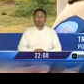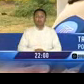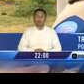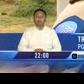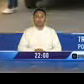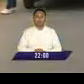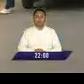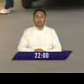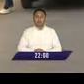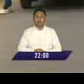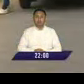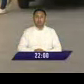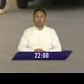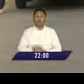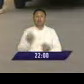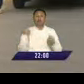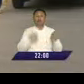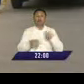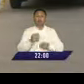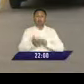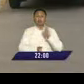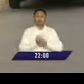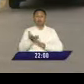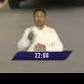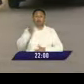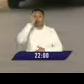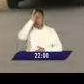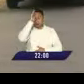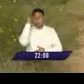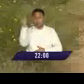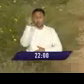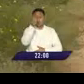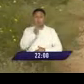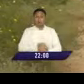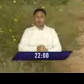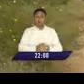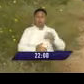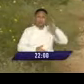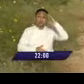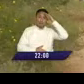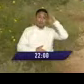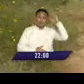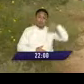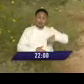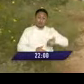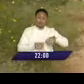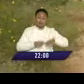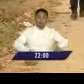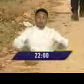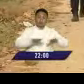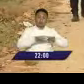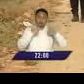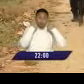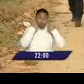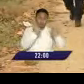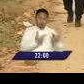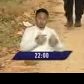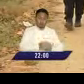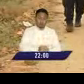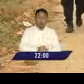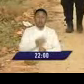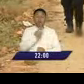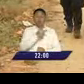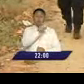estamos trabajando. Los heridos fueron trasladados a diferentes hospitales, mientras que la policía resguarda la zona agrícola donde murieron las